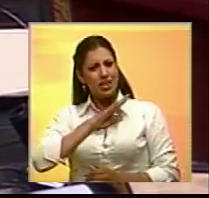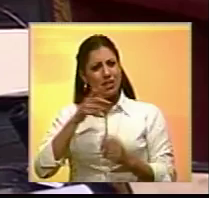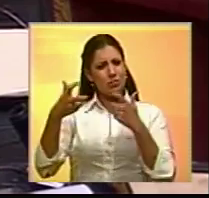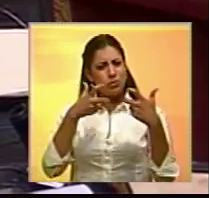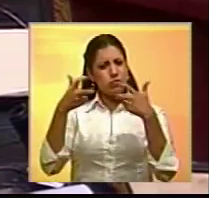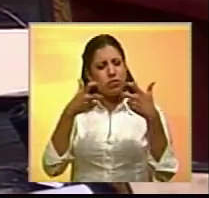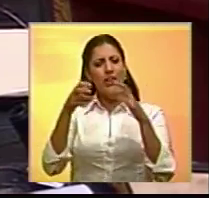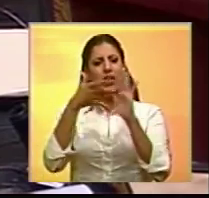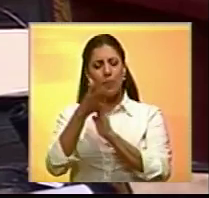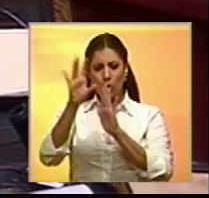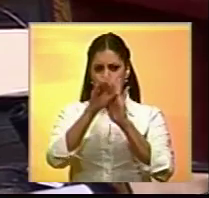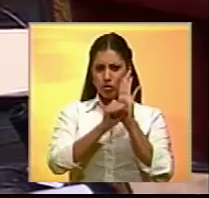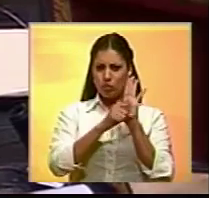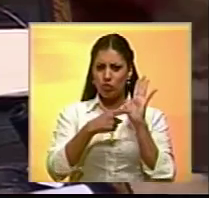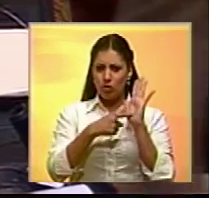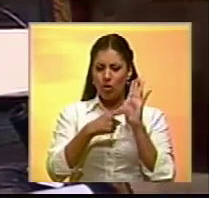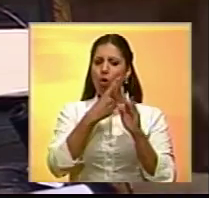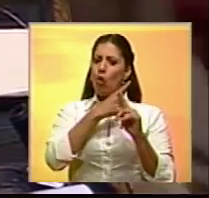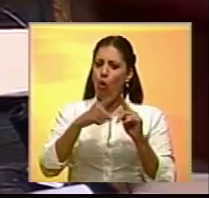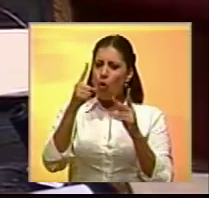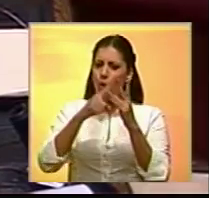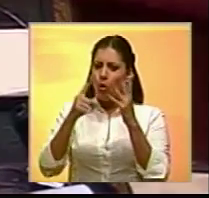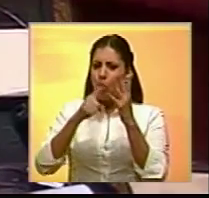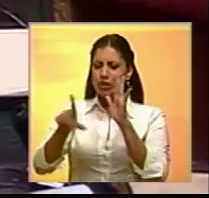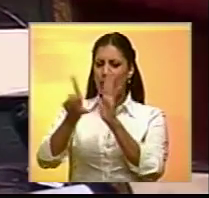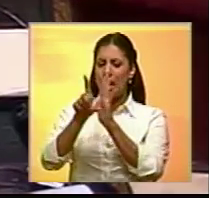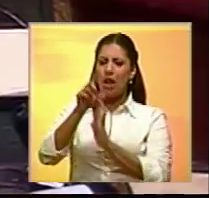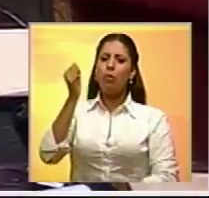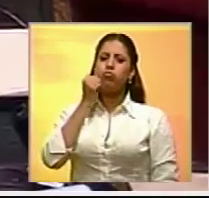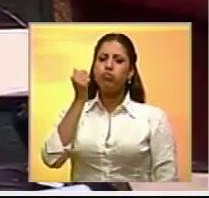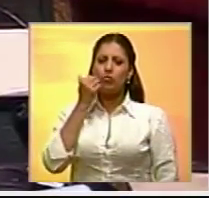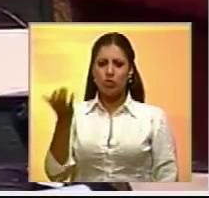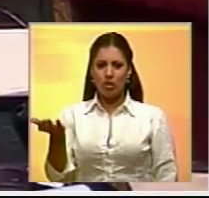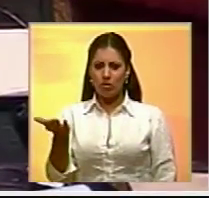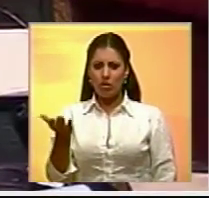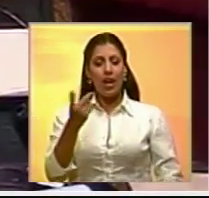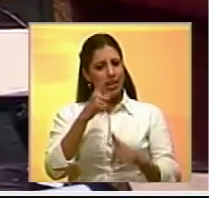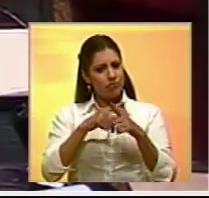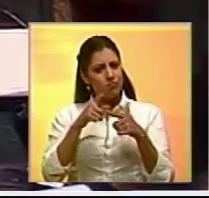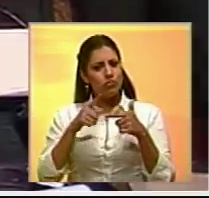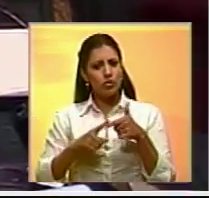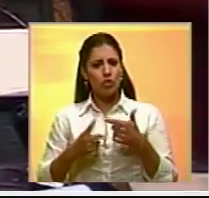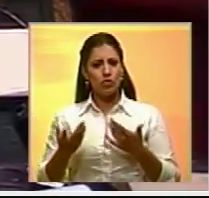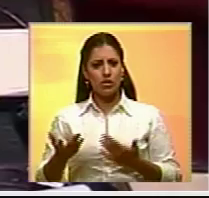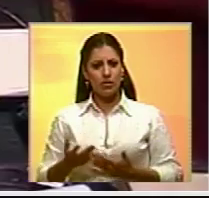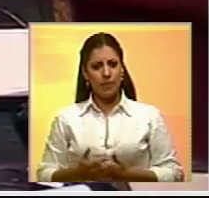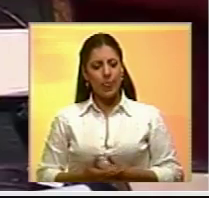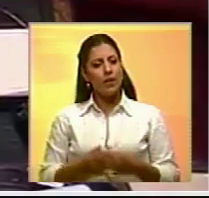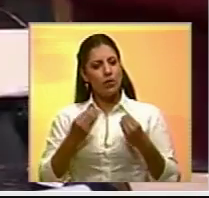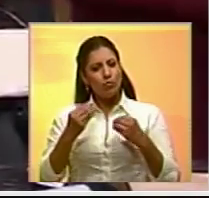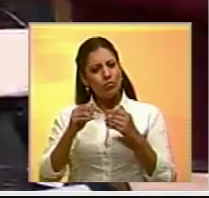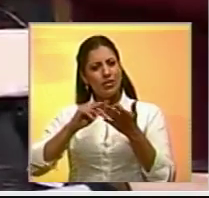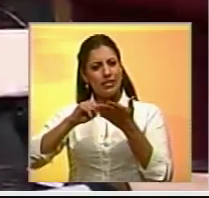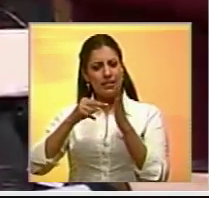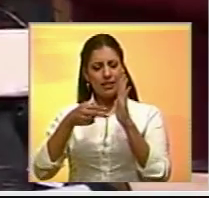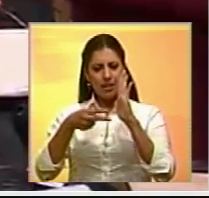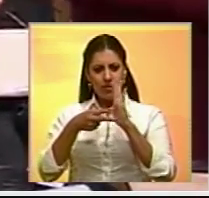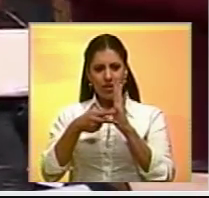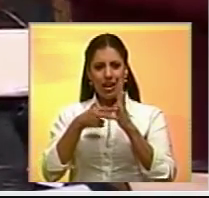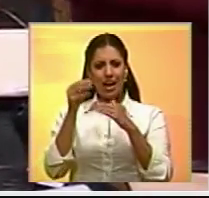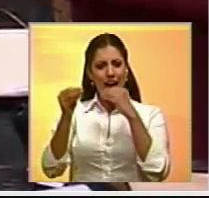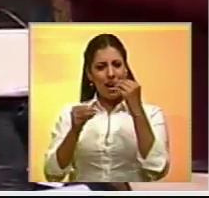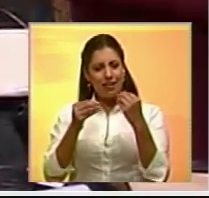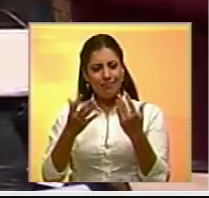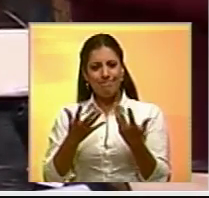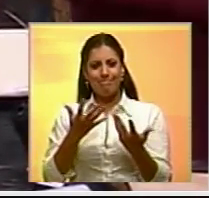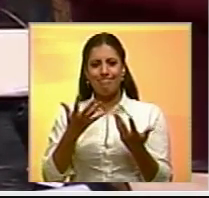no solo con la Constitución, sino con todas las demás leyes de la República. Entonces, constituye un